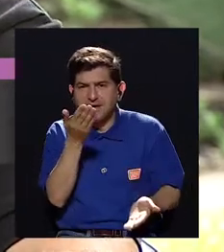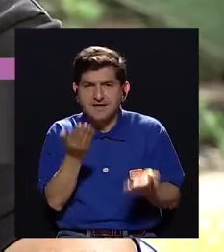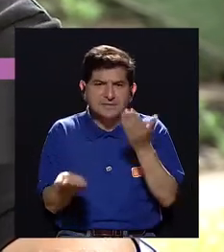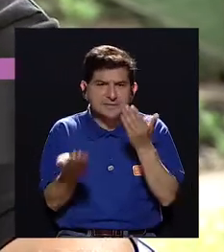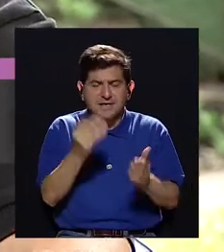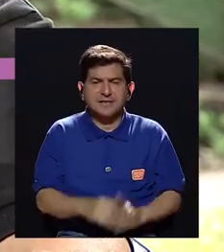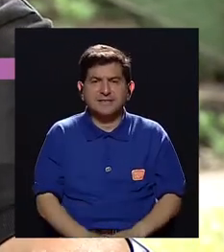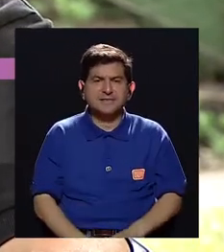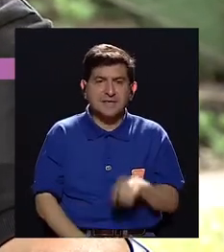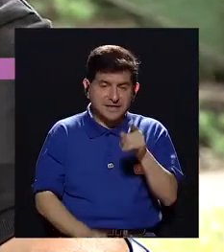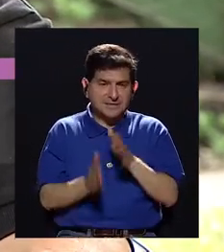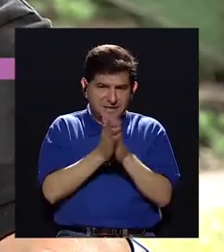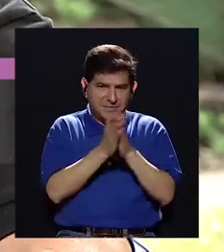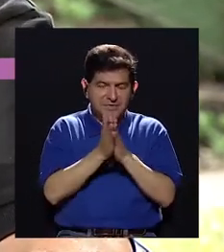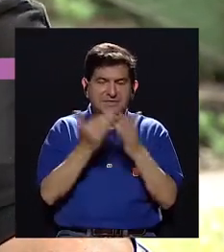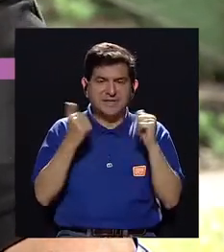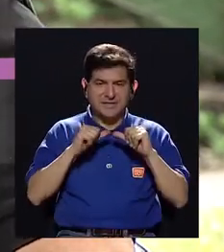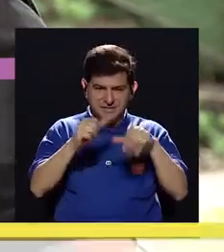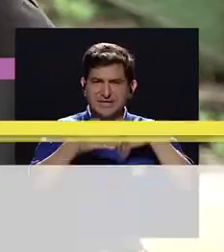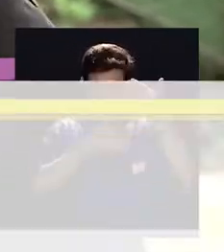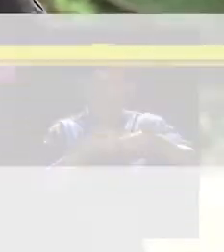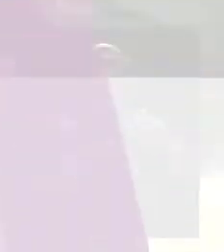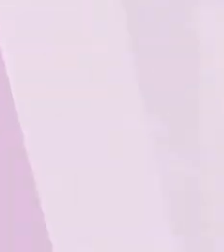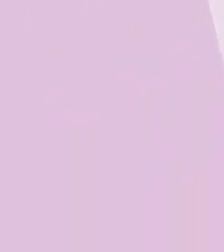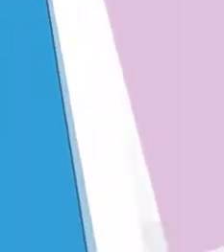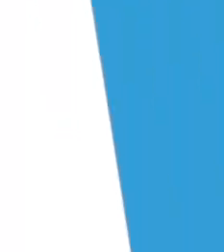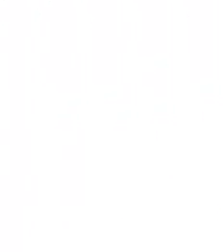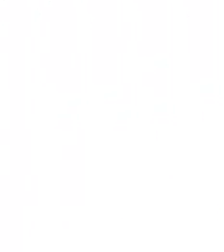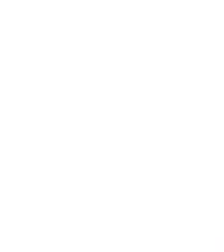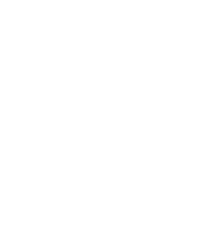estén siendo de su provecho. Ya regresamos.